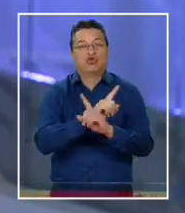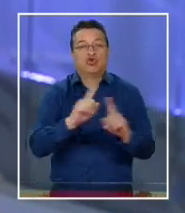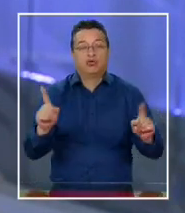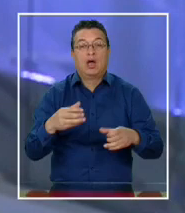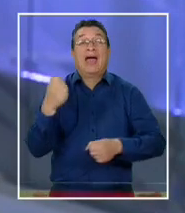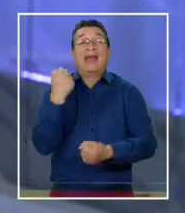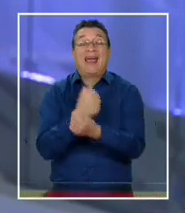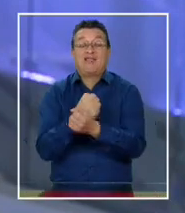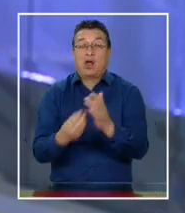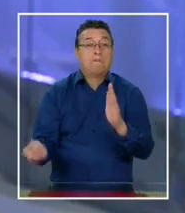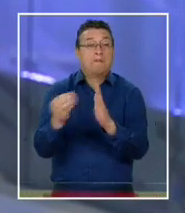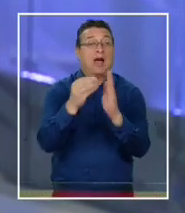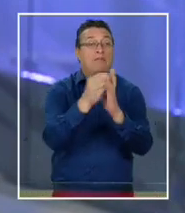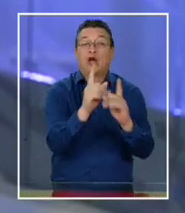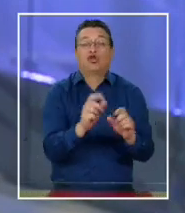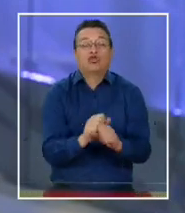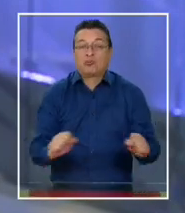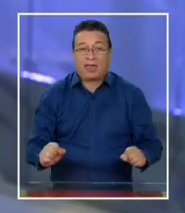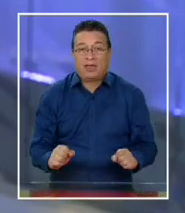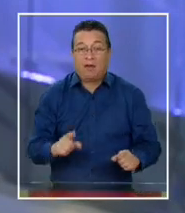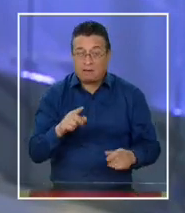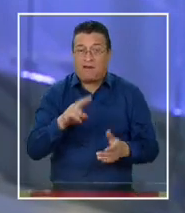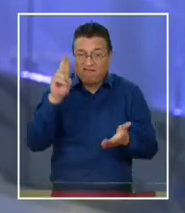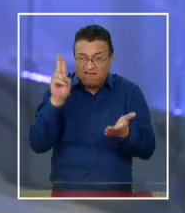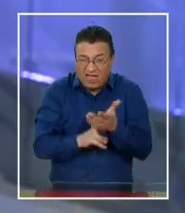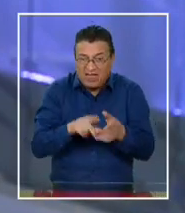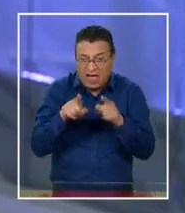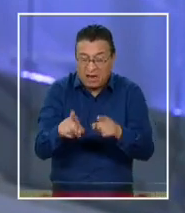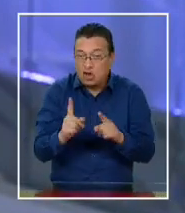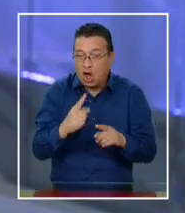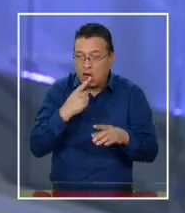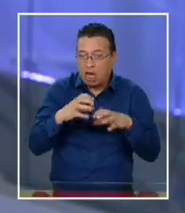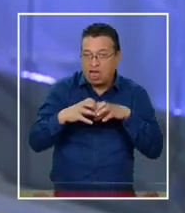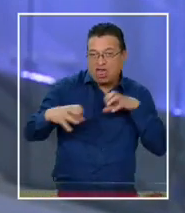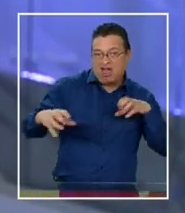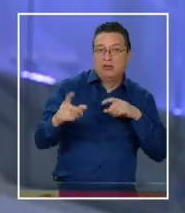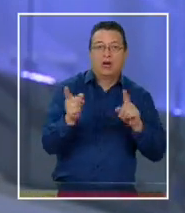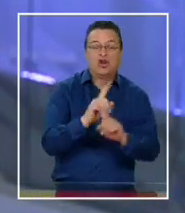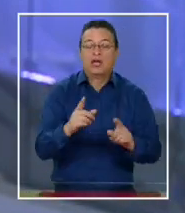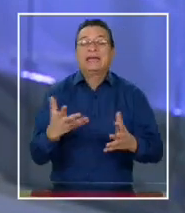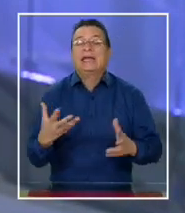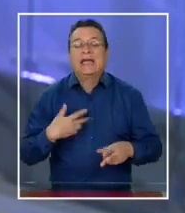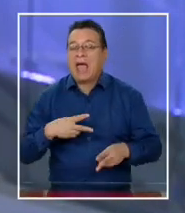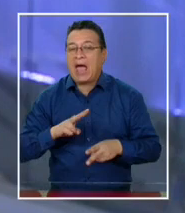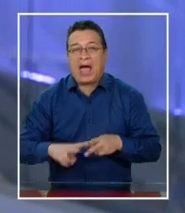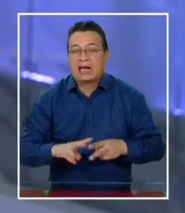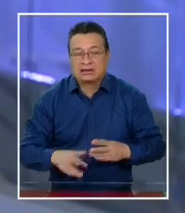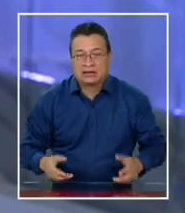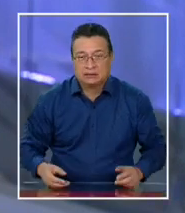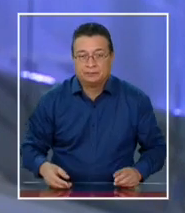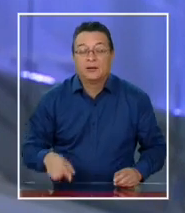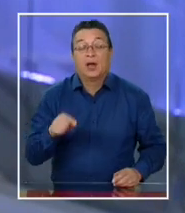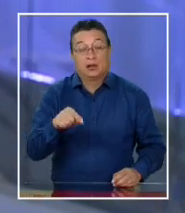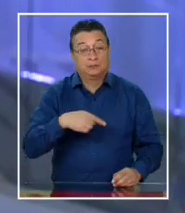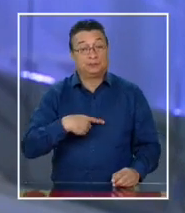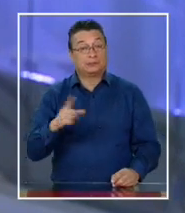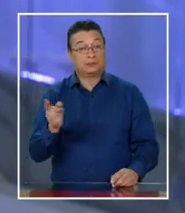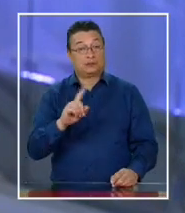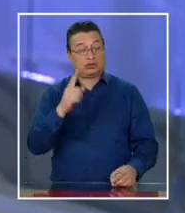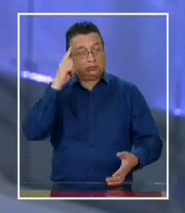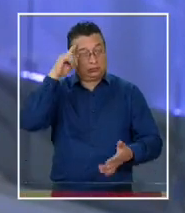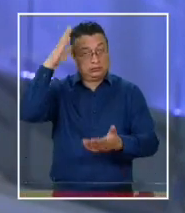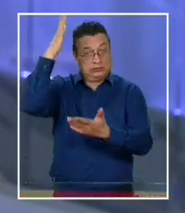las dotaciones policiales es porque es verdad no es porque queramos ir a las trincheras Y qué vamos a hacer ahora primero no hemos decidido